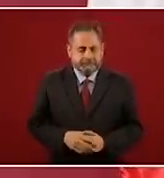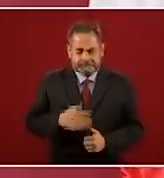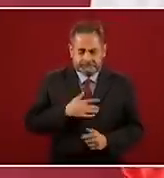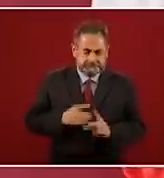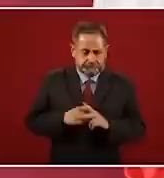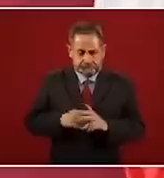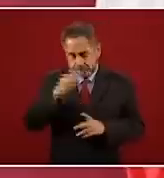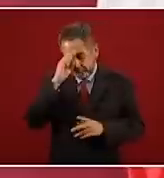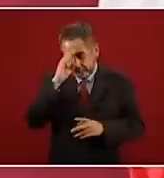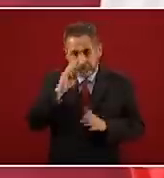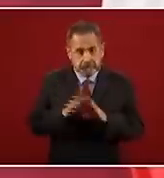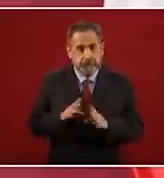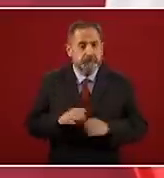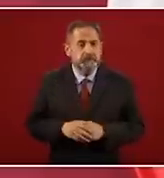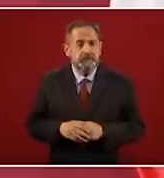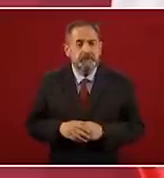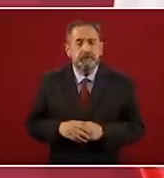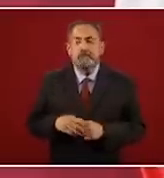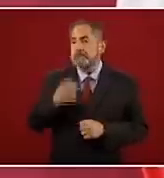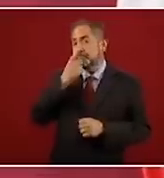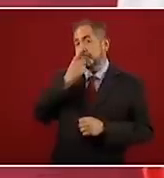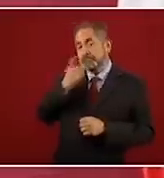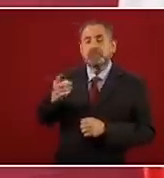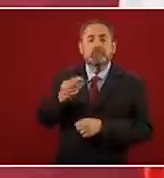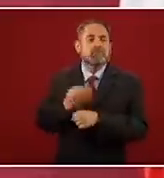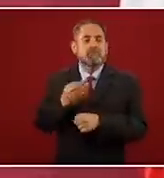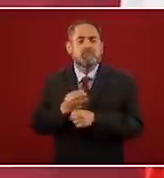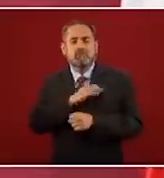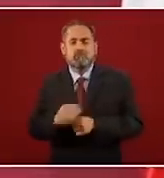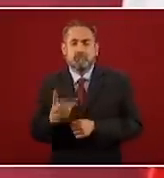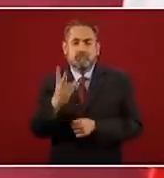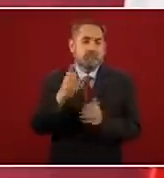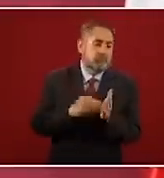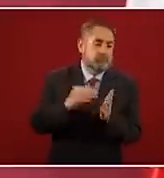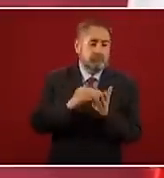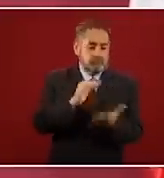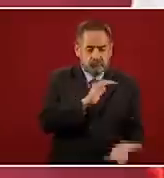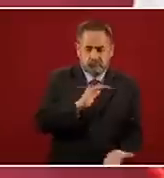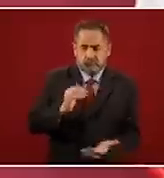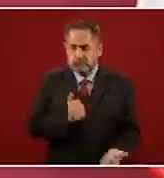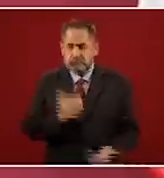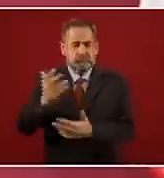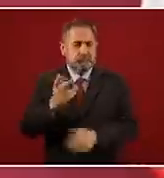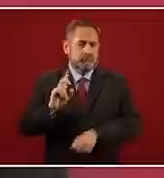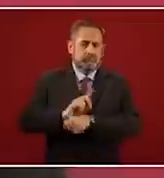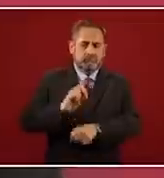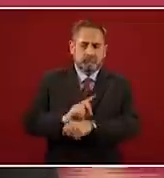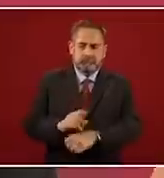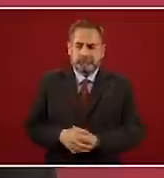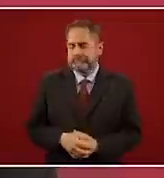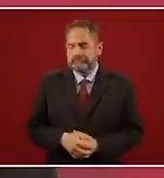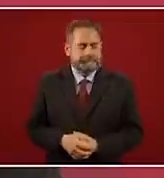Calculaban de que para estos tiempos íbamos a estar produciendo 3 millones de barriles diarios.